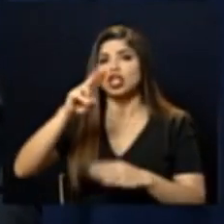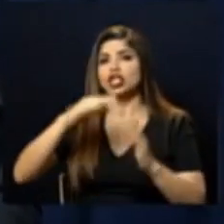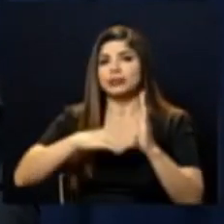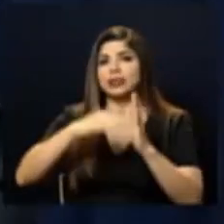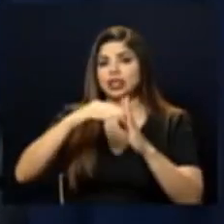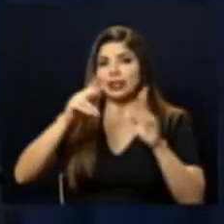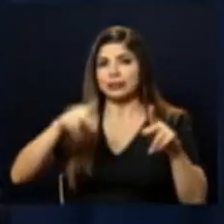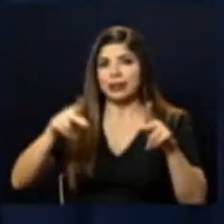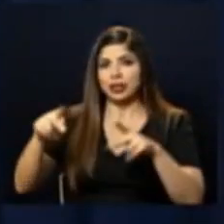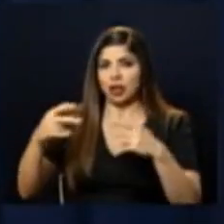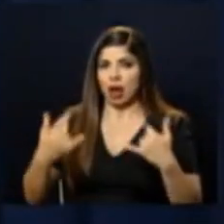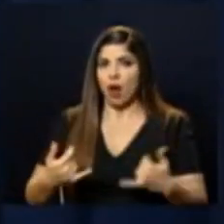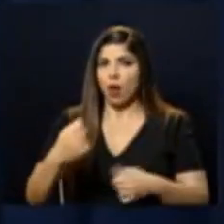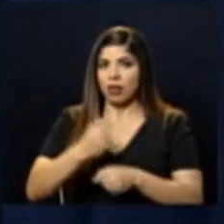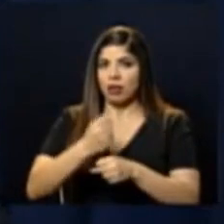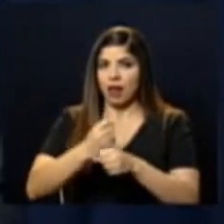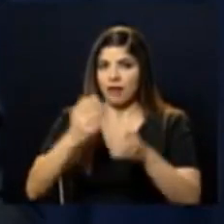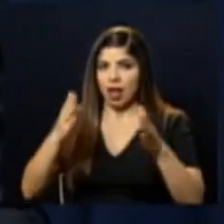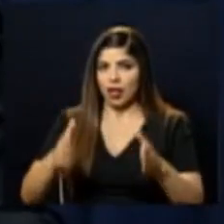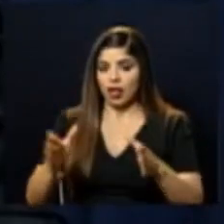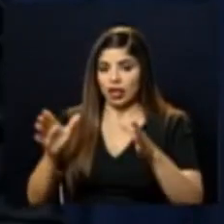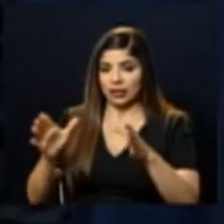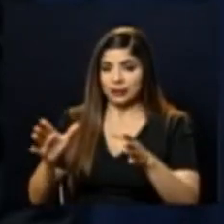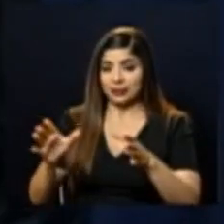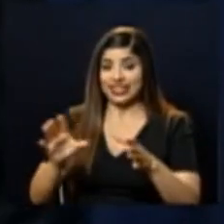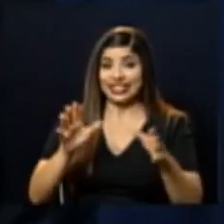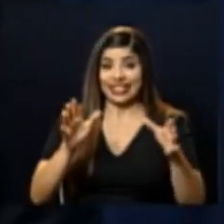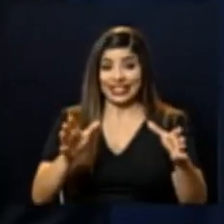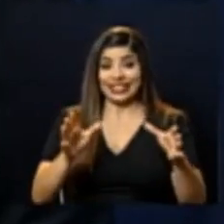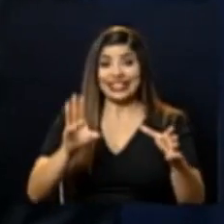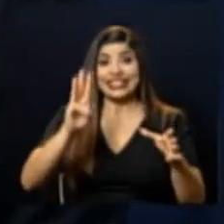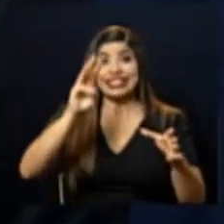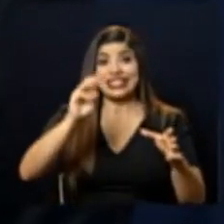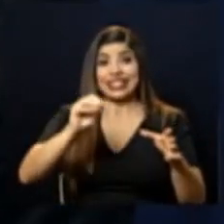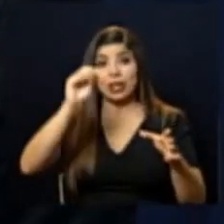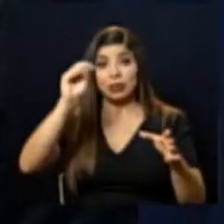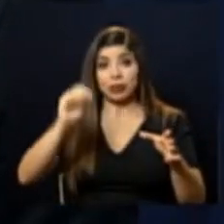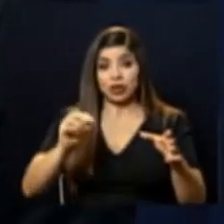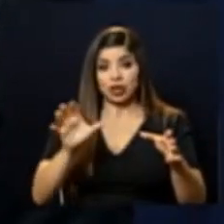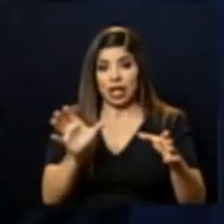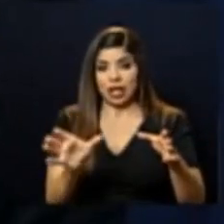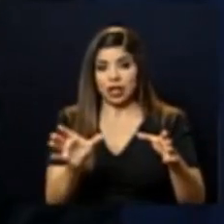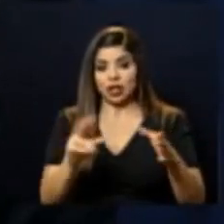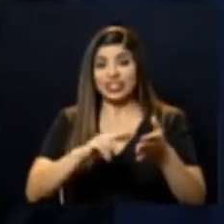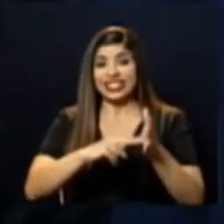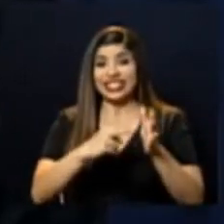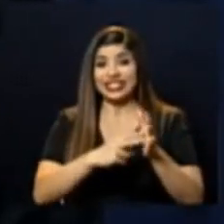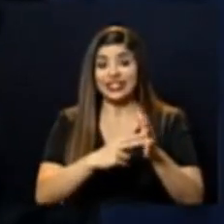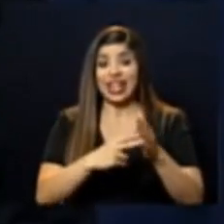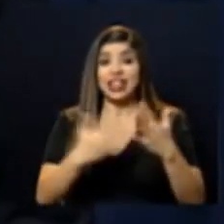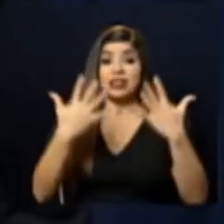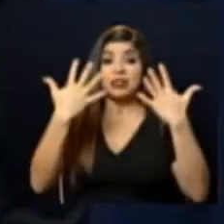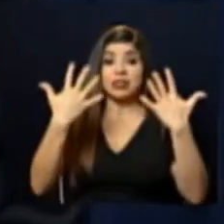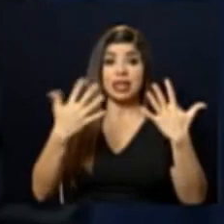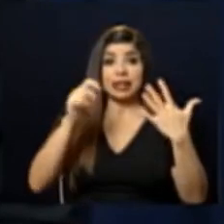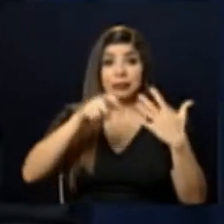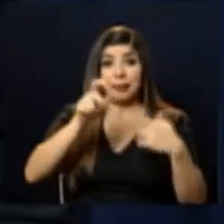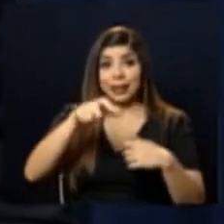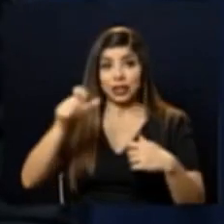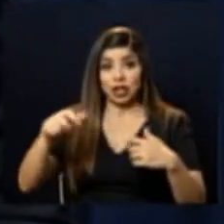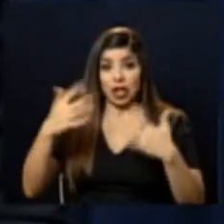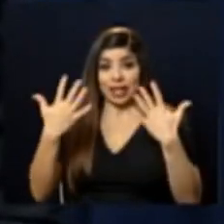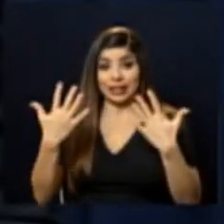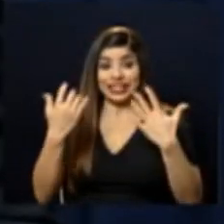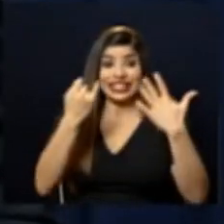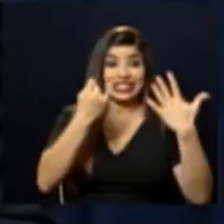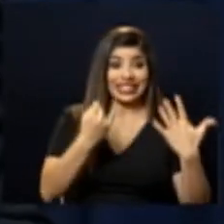de personas trabajadoras. El 60%, es decir, 6 de cada 10,